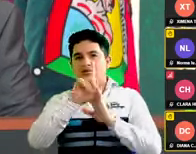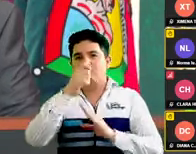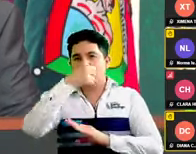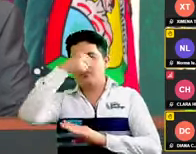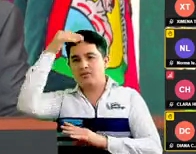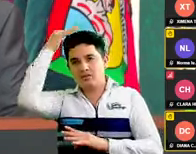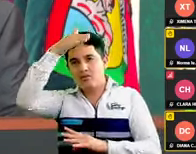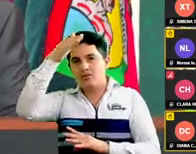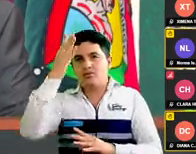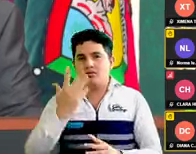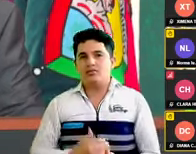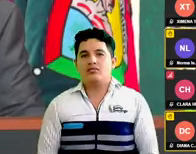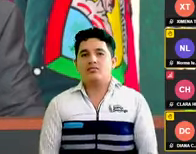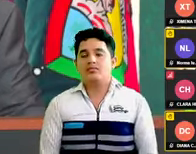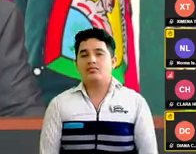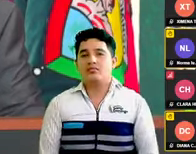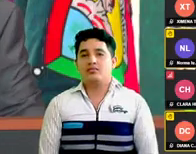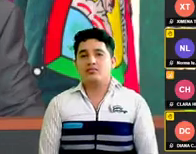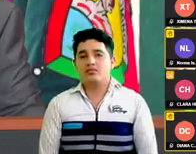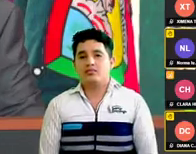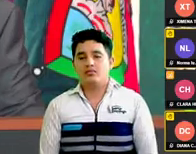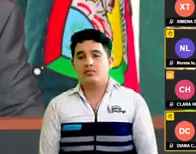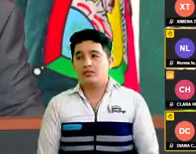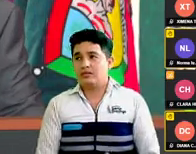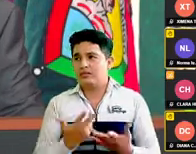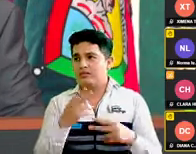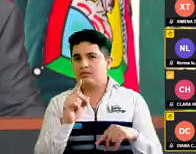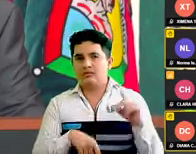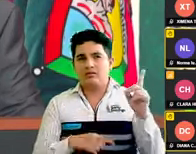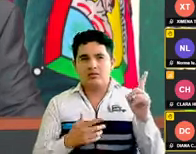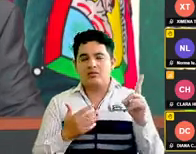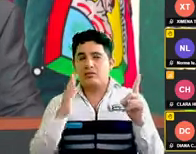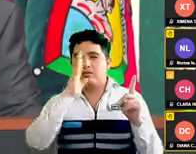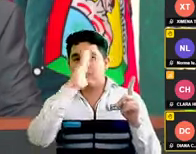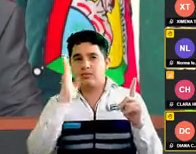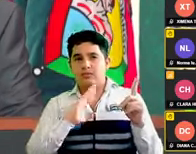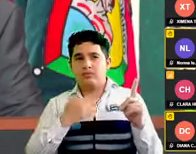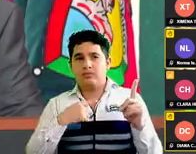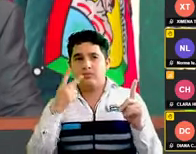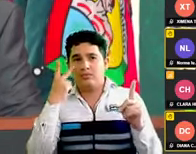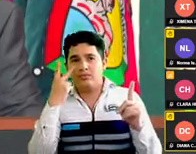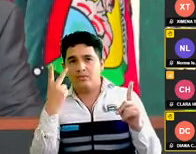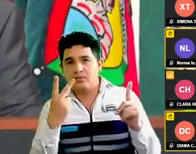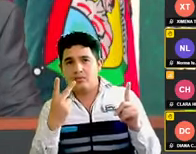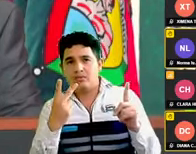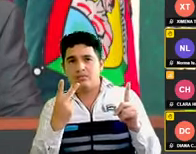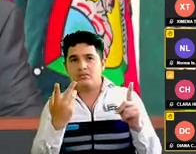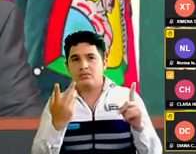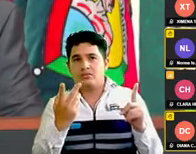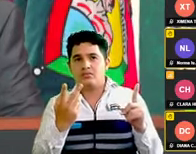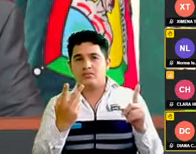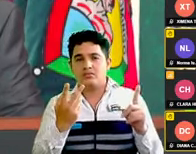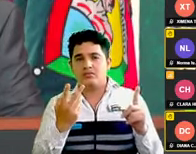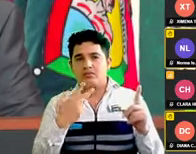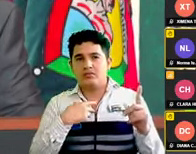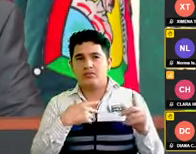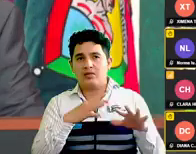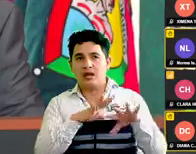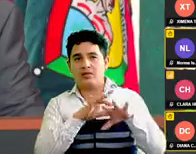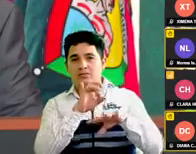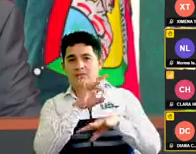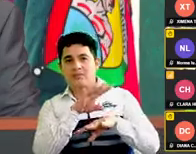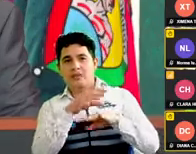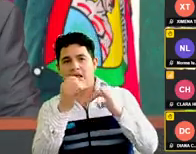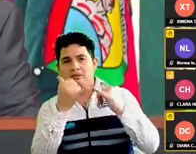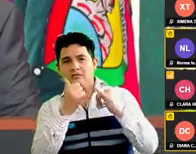Domingo. No vamos nunca a milanarnos ni a dejar de